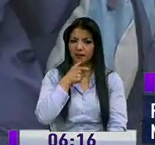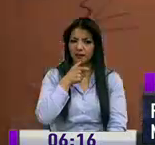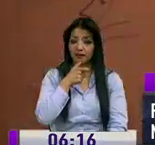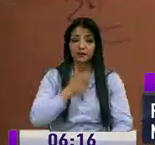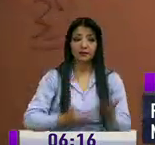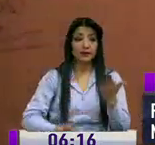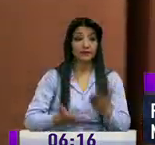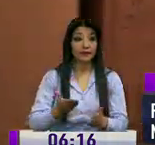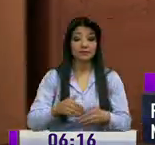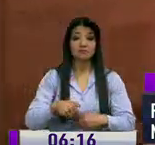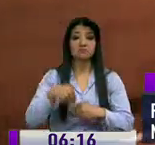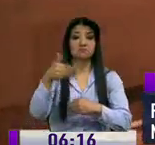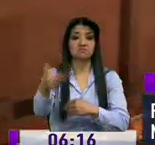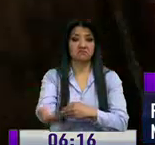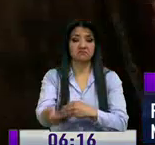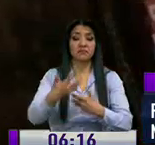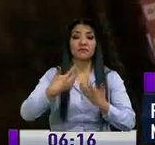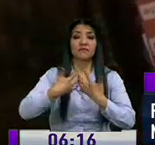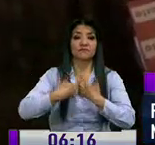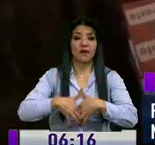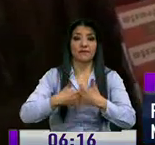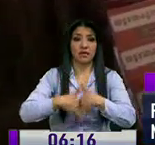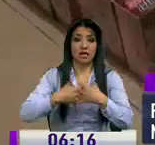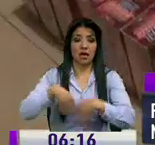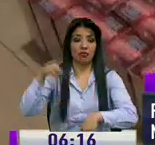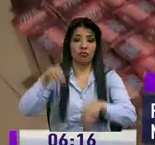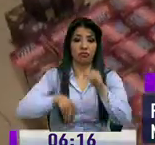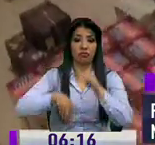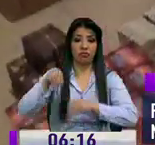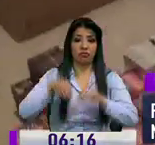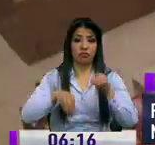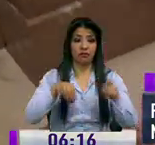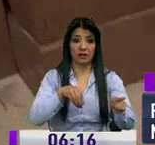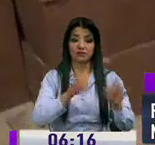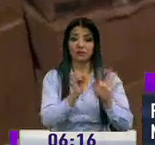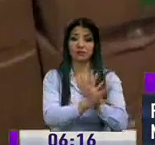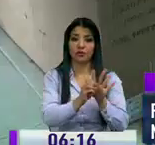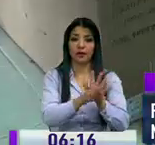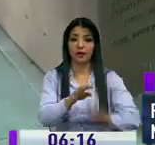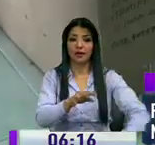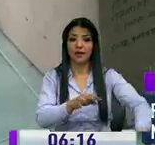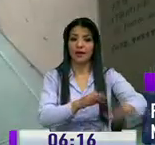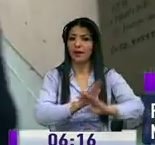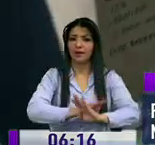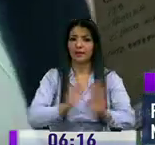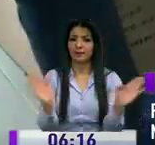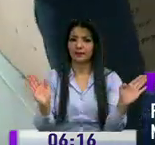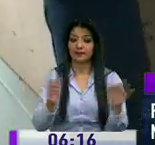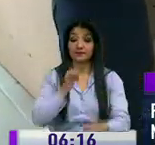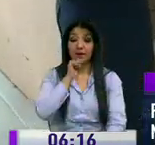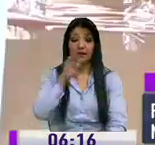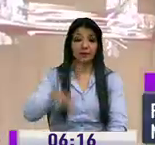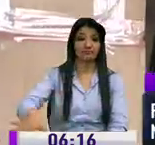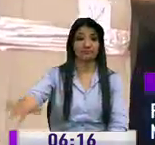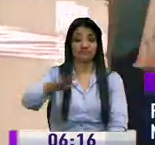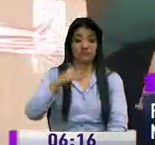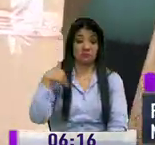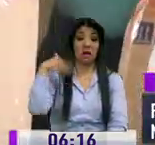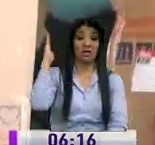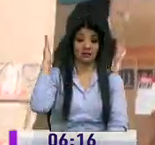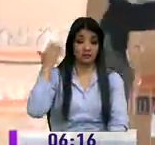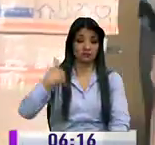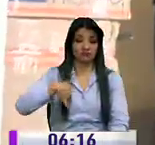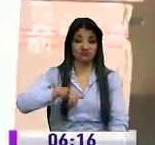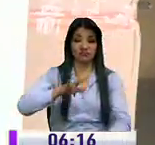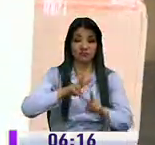podrían existir una fábrica y que esto sería solamente una parte de los miles existentes. En Chimborazo